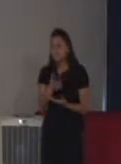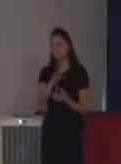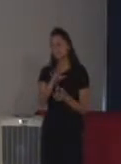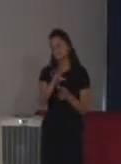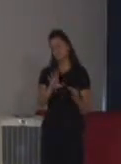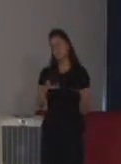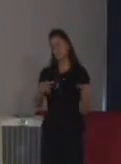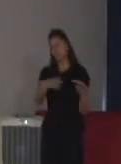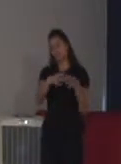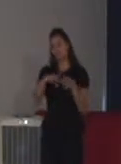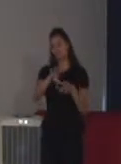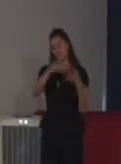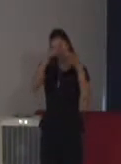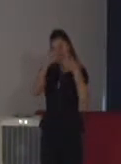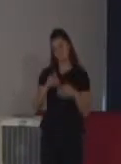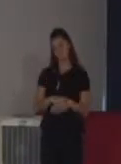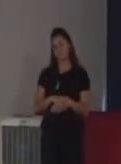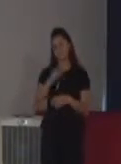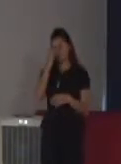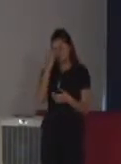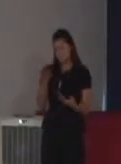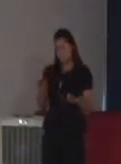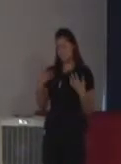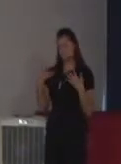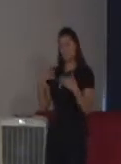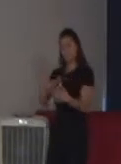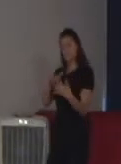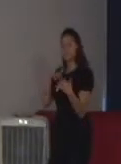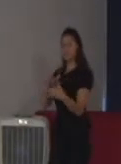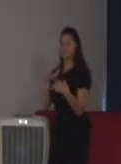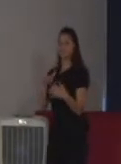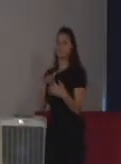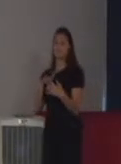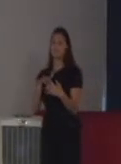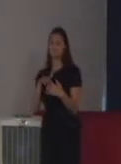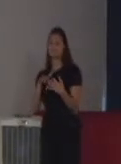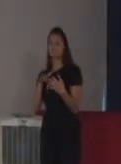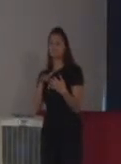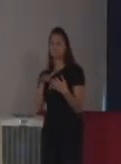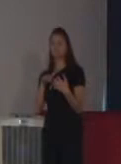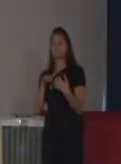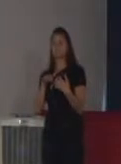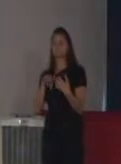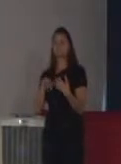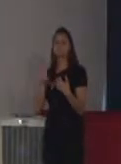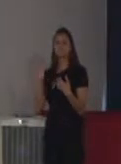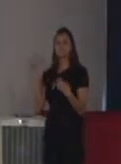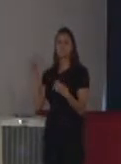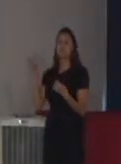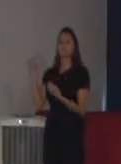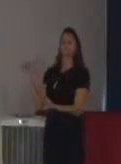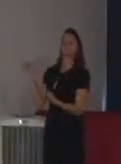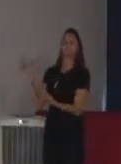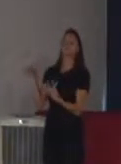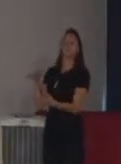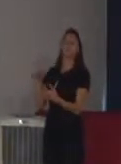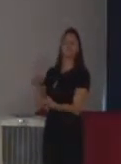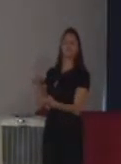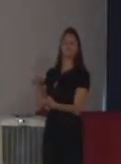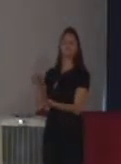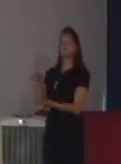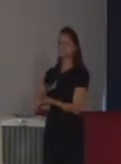Porque efectivamente, la guerra nos ha consumado buena parte de nuestro presupuesto, y eso ha generado cosas